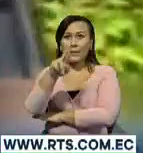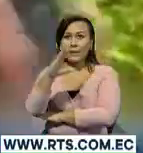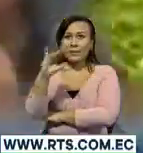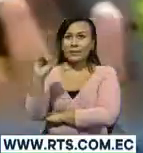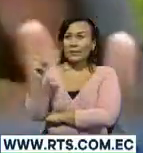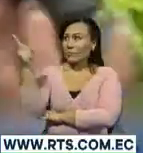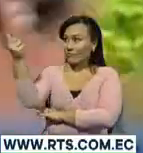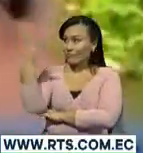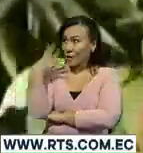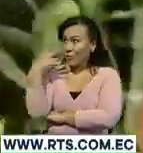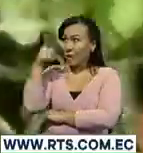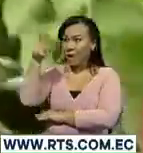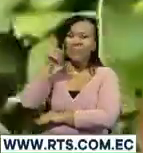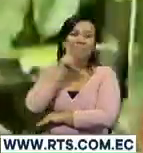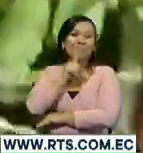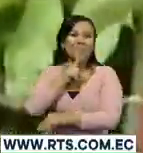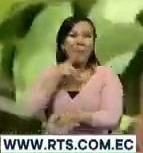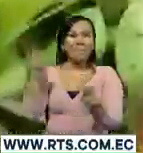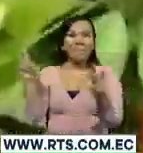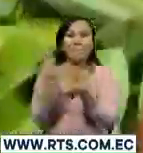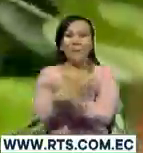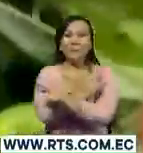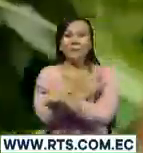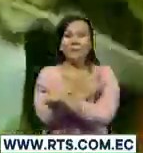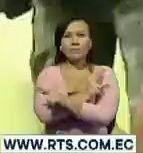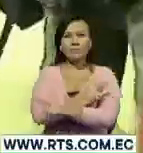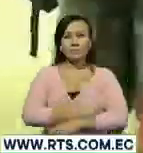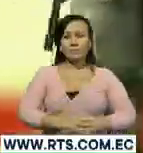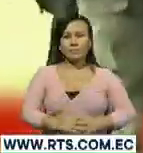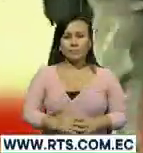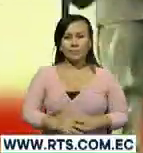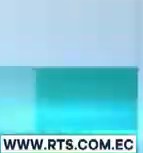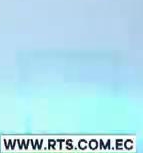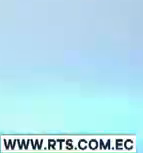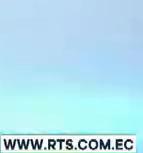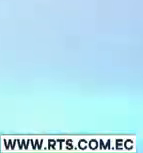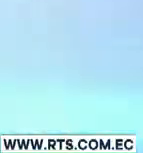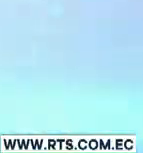realización de Marco Ruiz, informó Edison Saavedra.